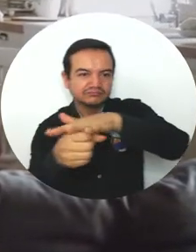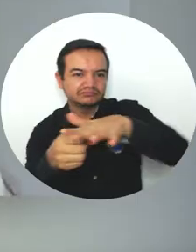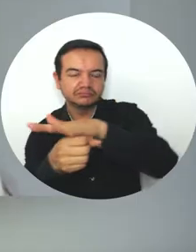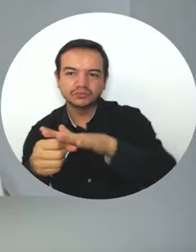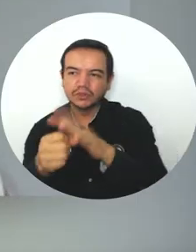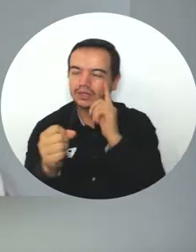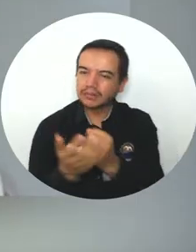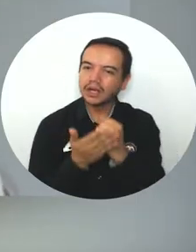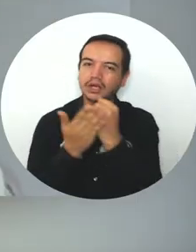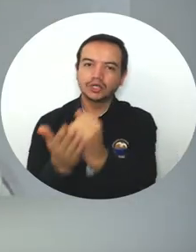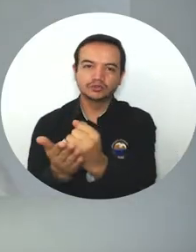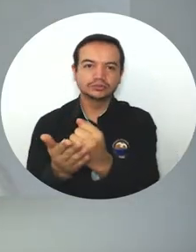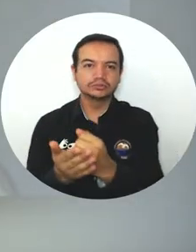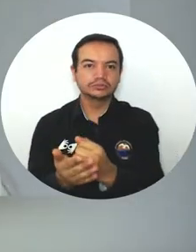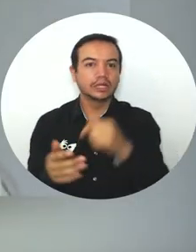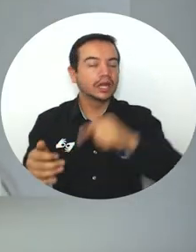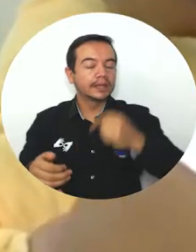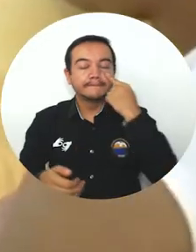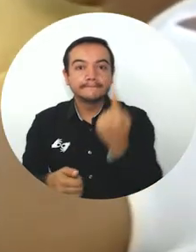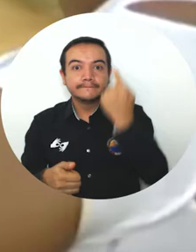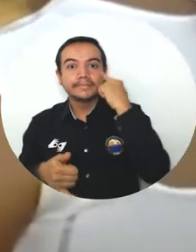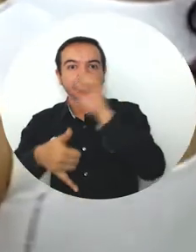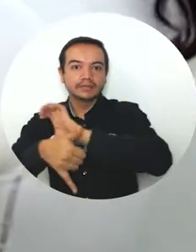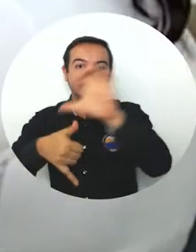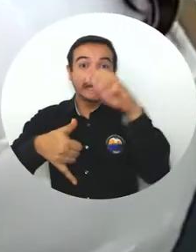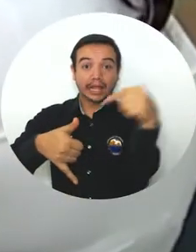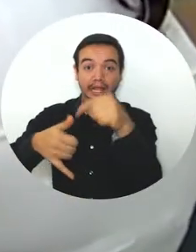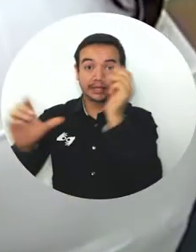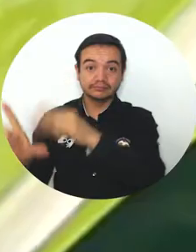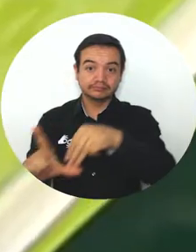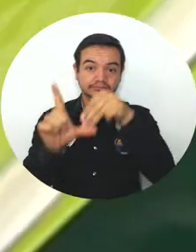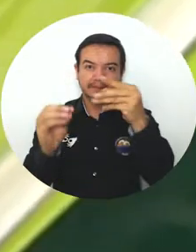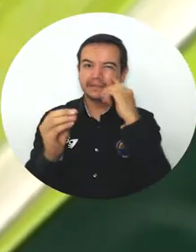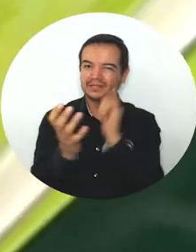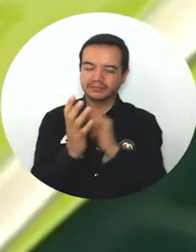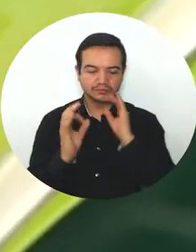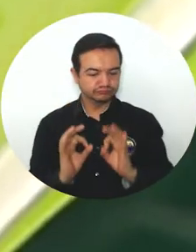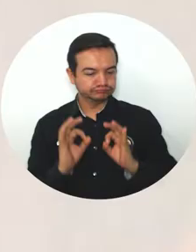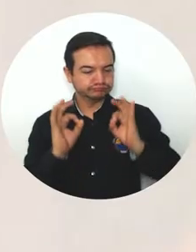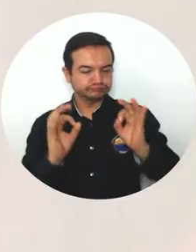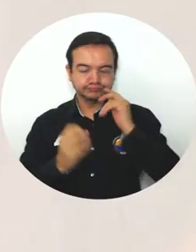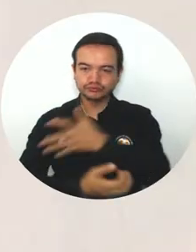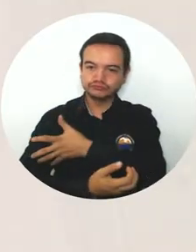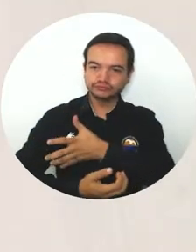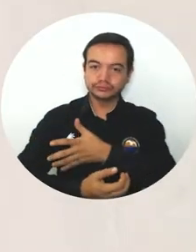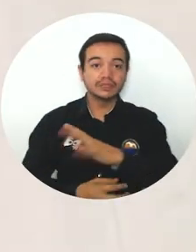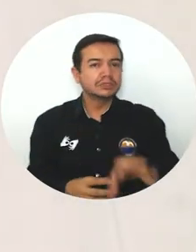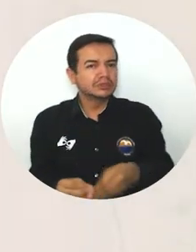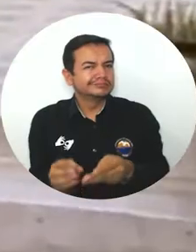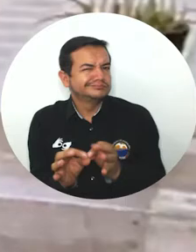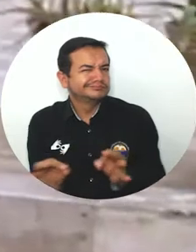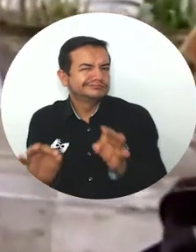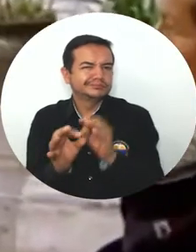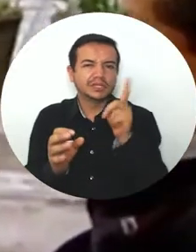primera maestría en la región Caribe en esta área, en la formación y en la cualificación del talento humano en salud. Y que tenemos que empezar a adaptarnos a